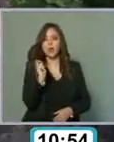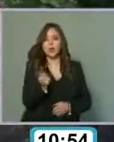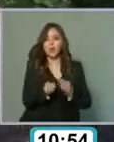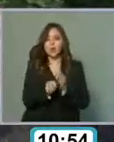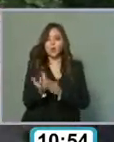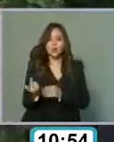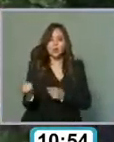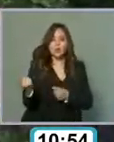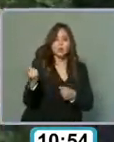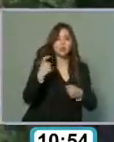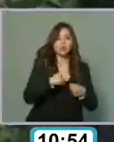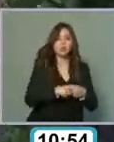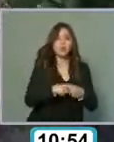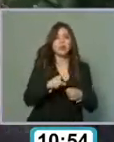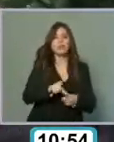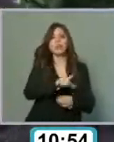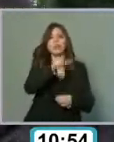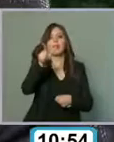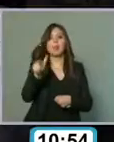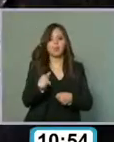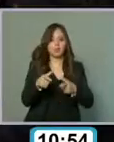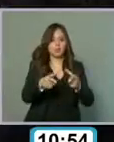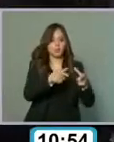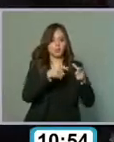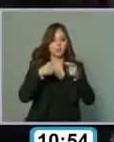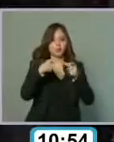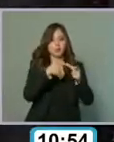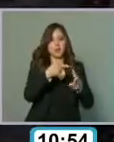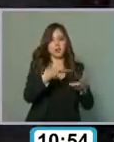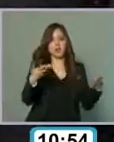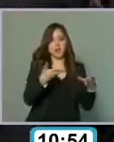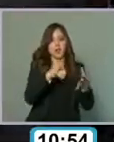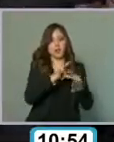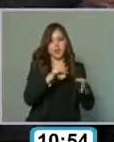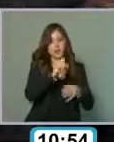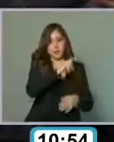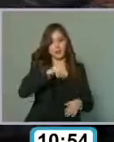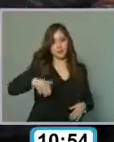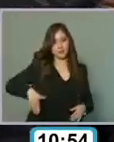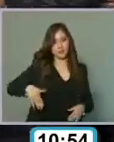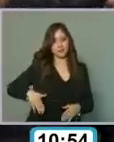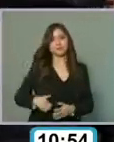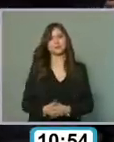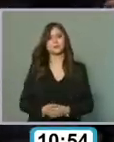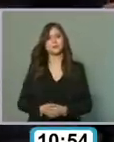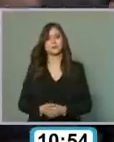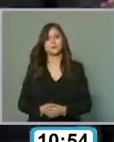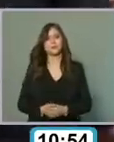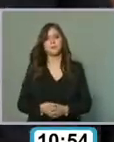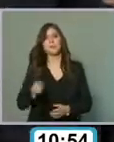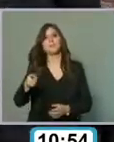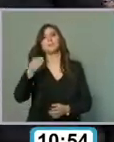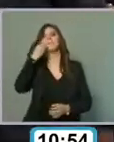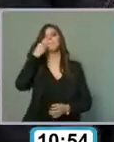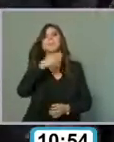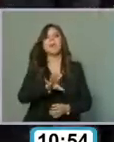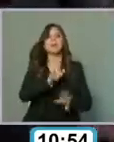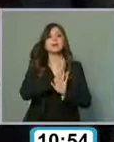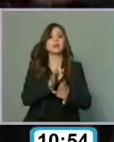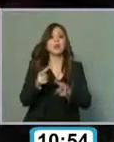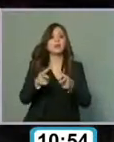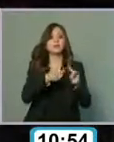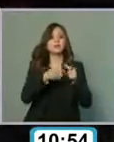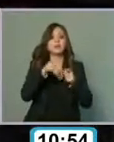va a estar... ya venimos en el siguiente material, ¿no? Como ya lo comentaba el güero. Muy bien. Oye, pues qué padre que ya estén trabajando en el siguiente material. Adelántenos